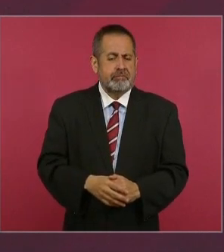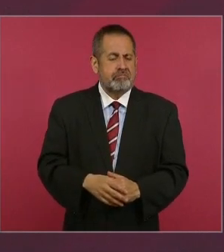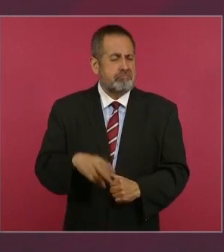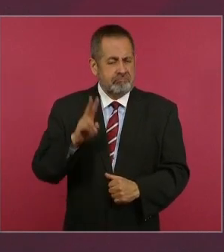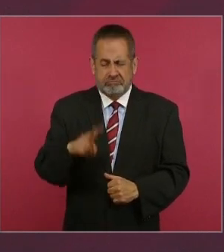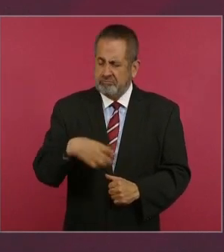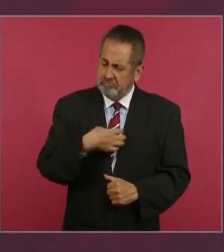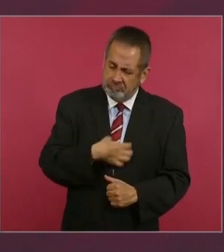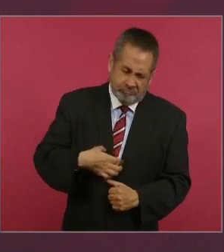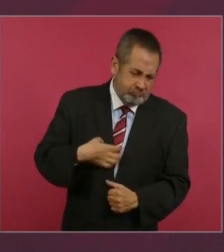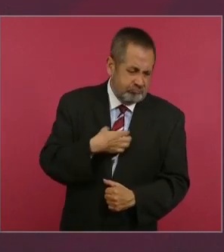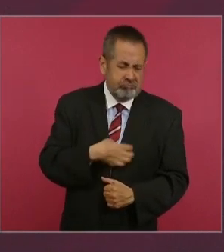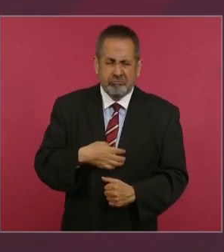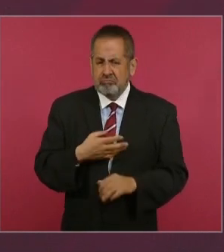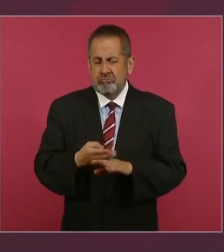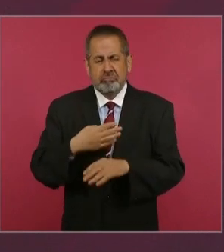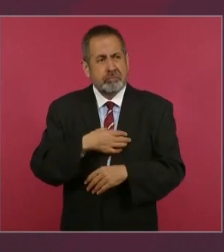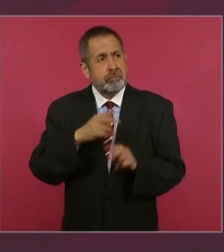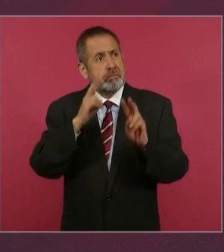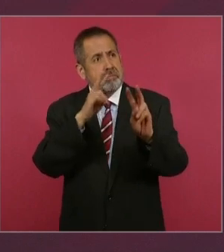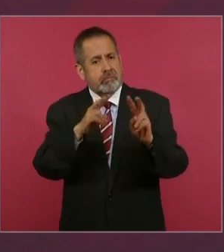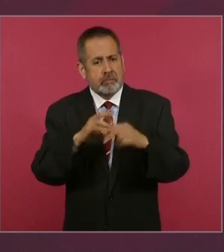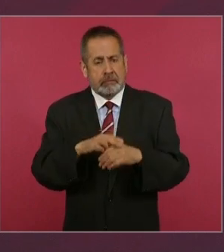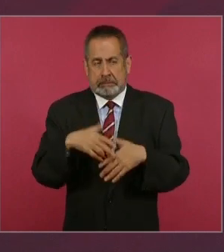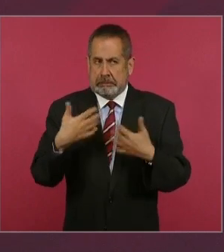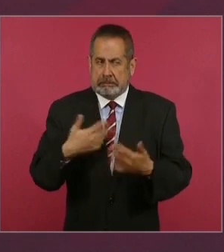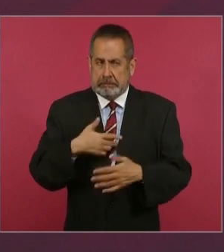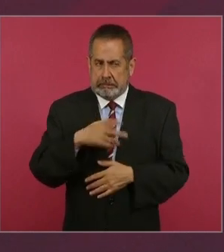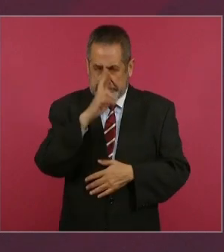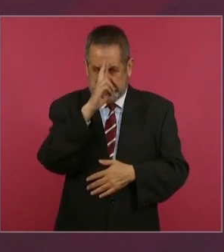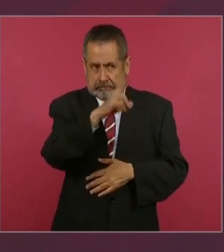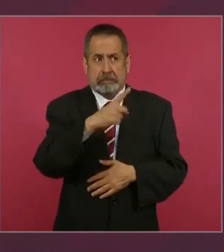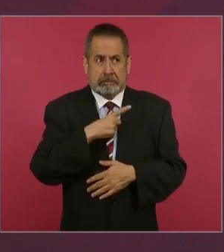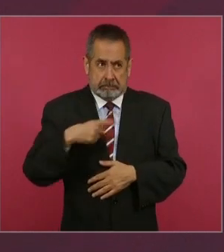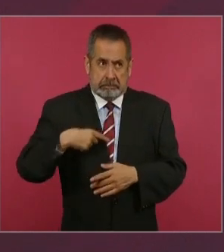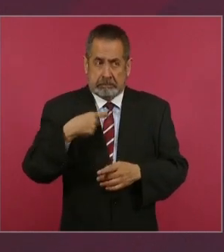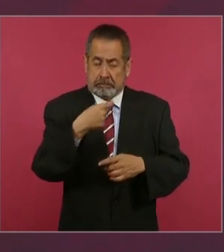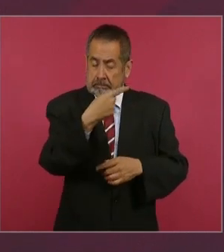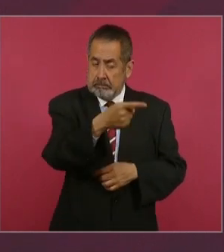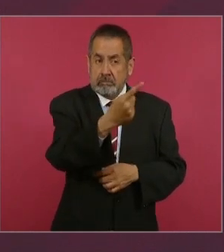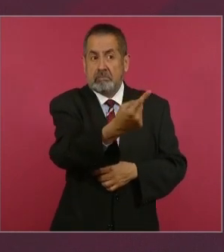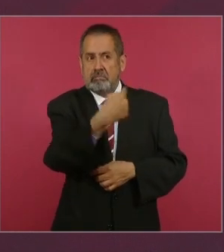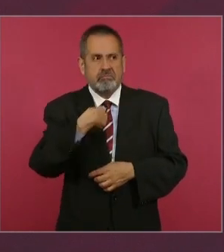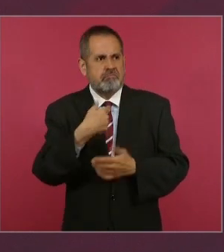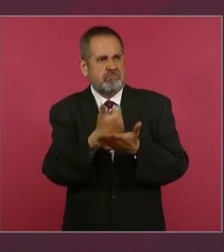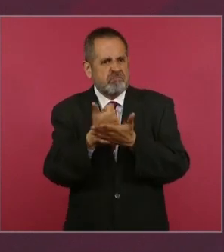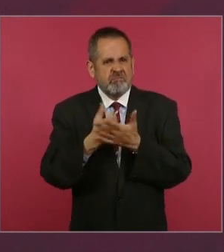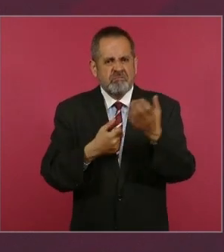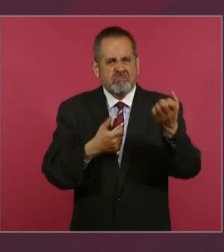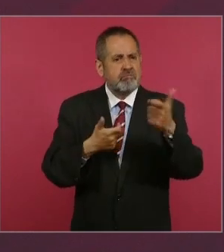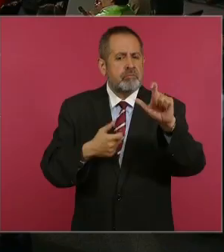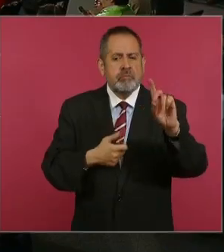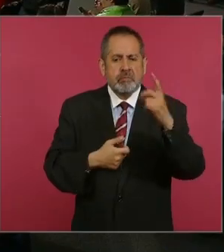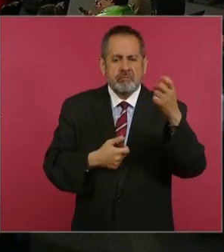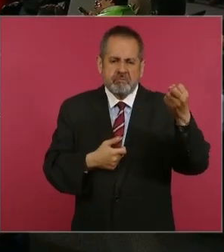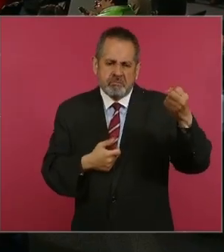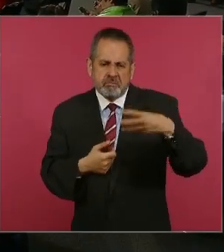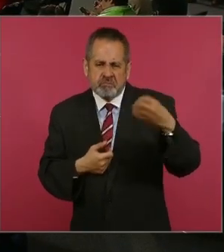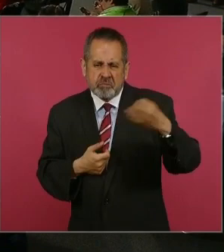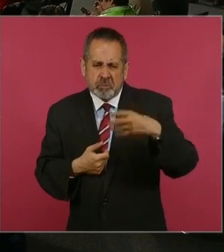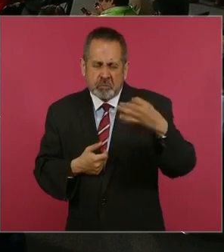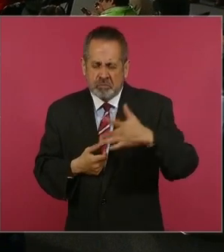contentos satisfechos en deuda con ellos porque han